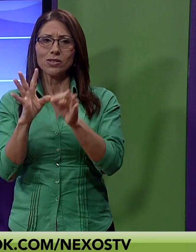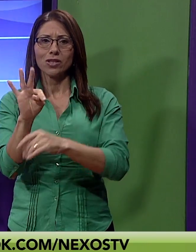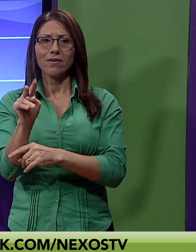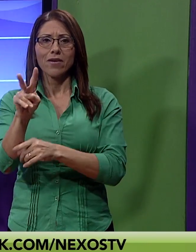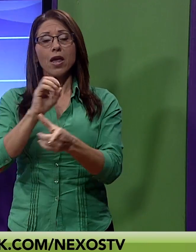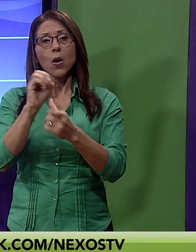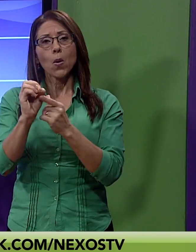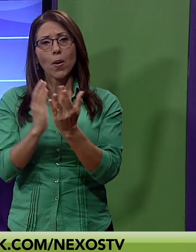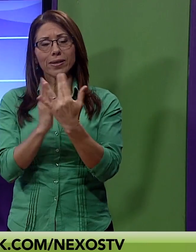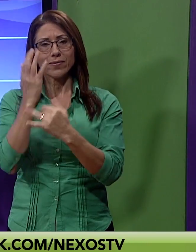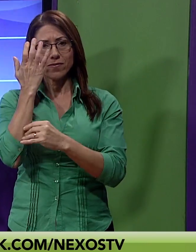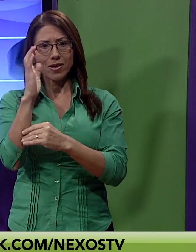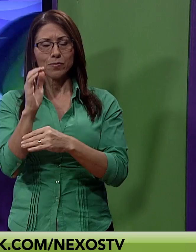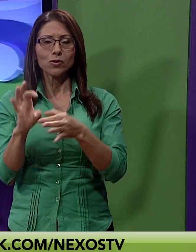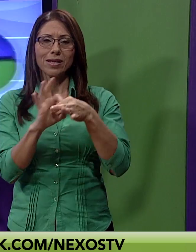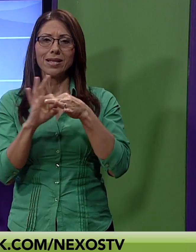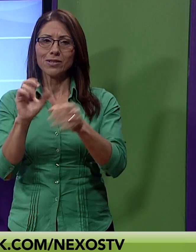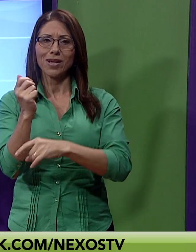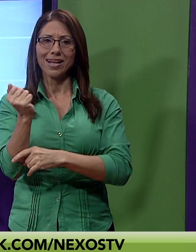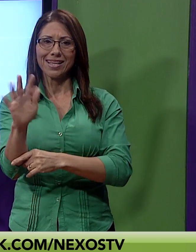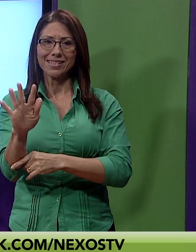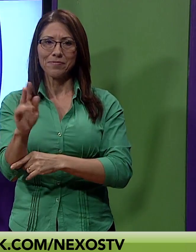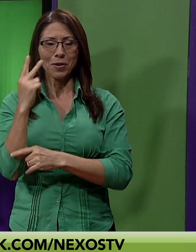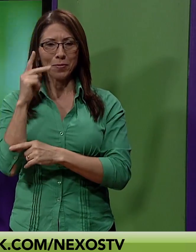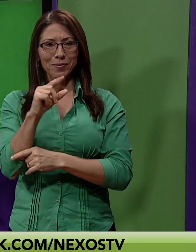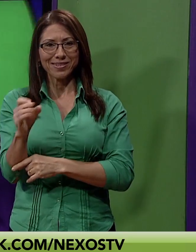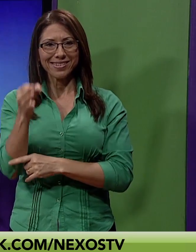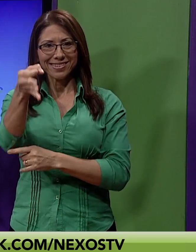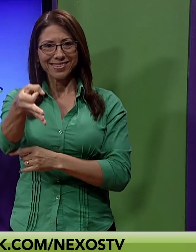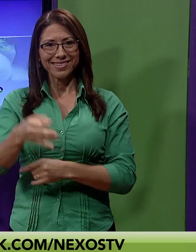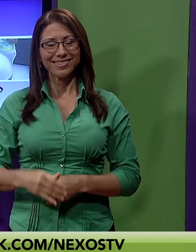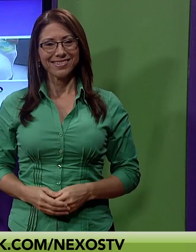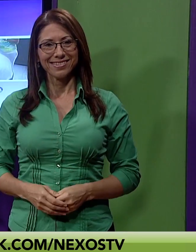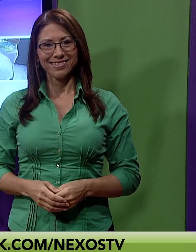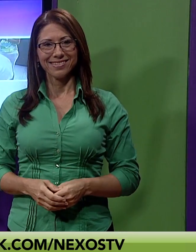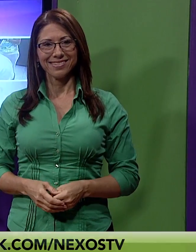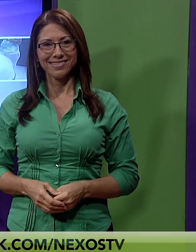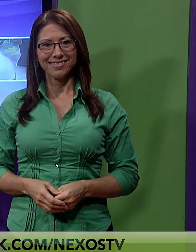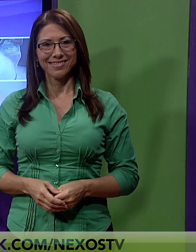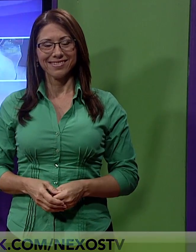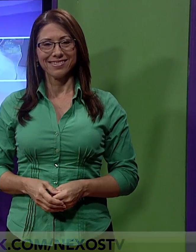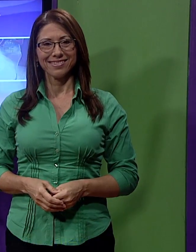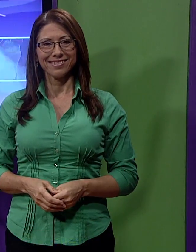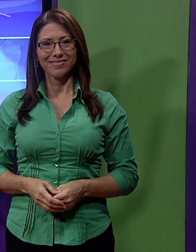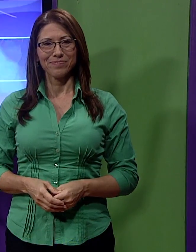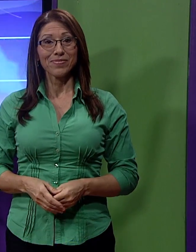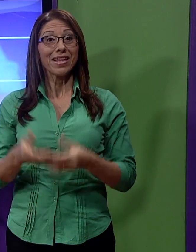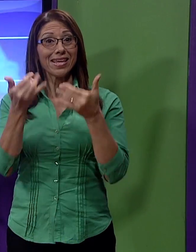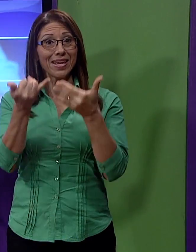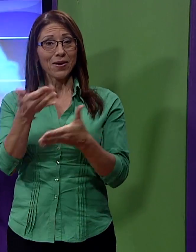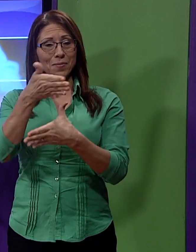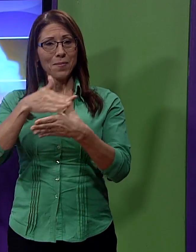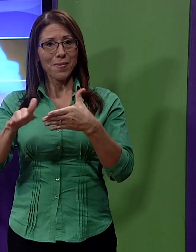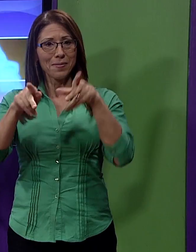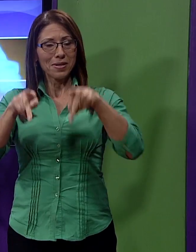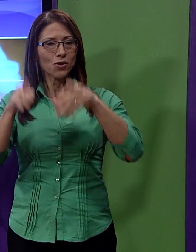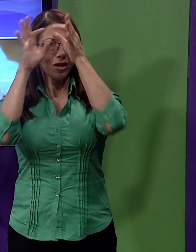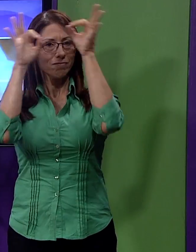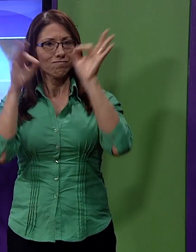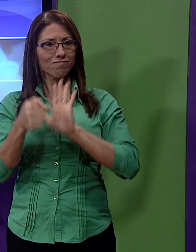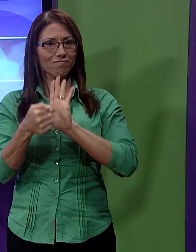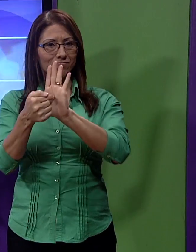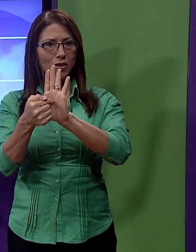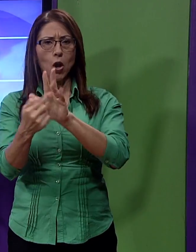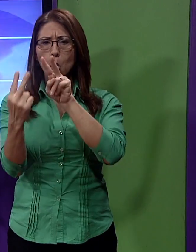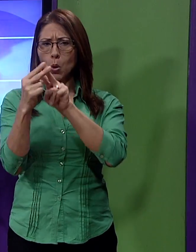o en nuestra página de Facebook Nexos Canal 15. Nos vemos la próxima semana. Y en nuestra sección de personaje destacado,